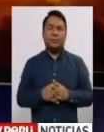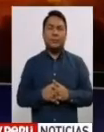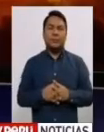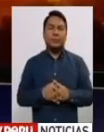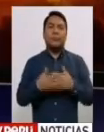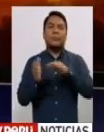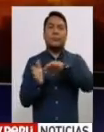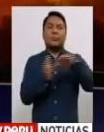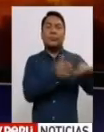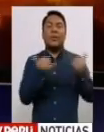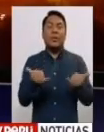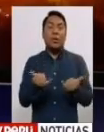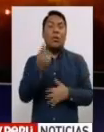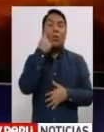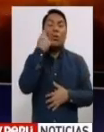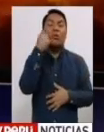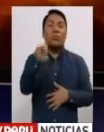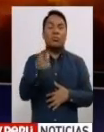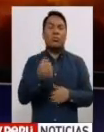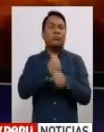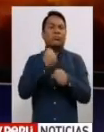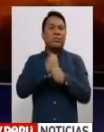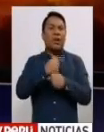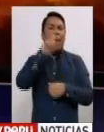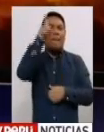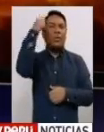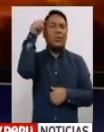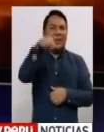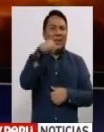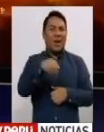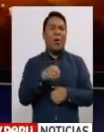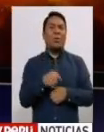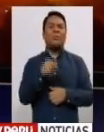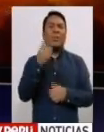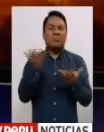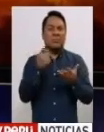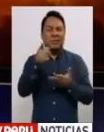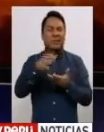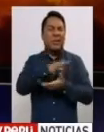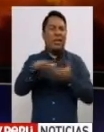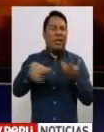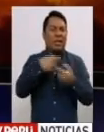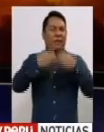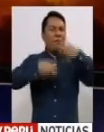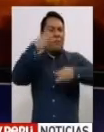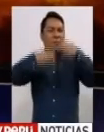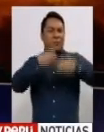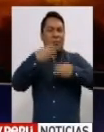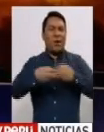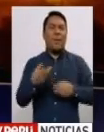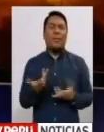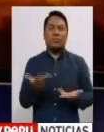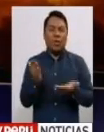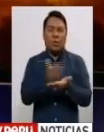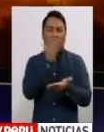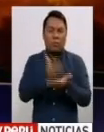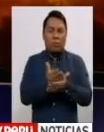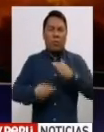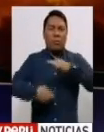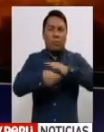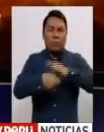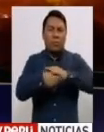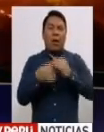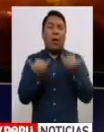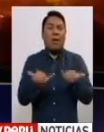vamos a conocer la trayectoria política de Waldo Ríos, que ha estado marcada por el escándalo y también por problemas de corrupción. Ahora Ríos deberá